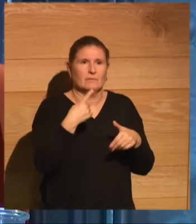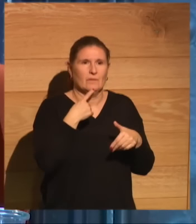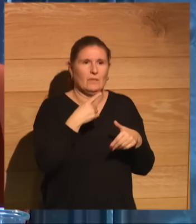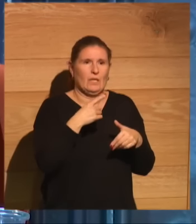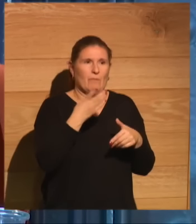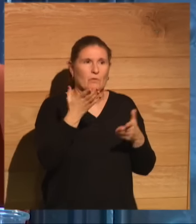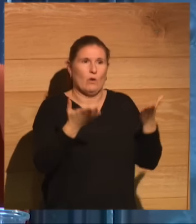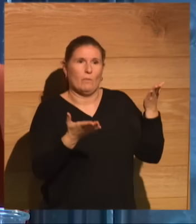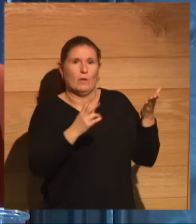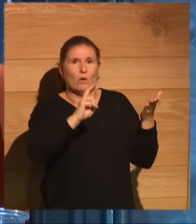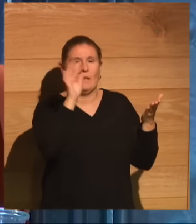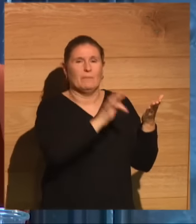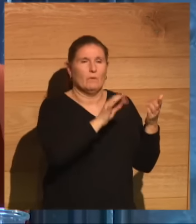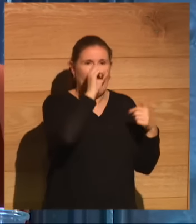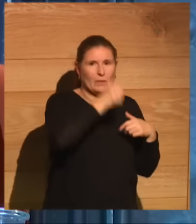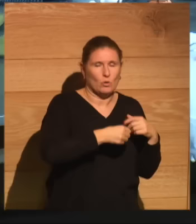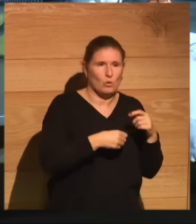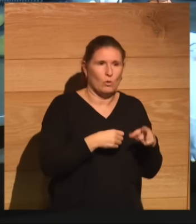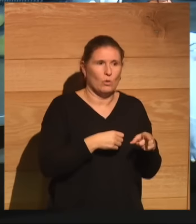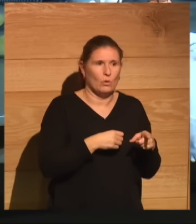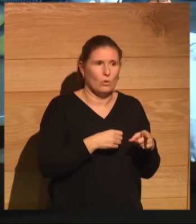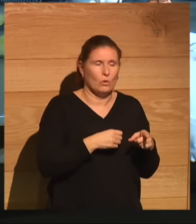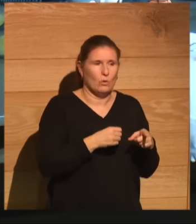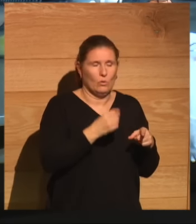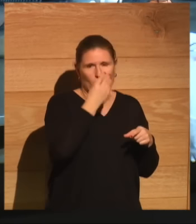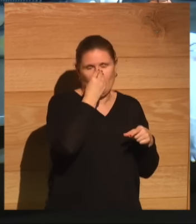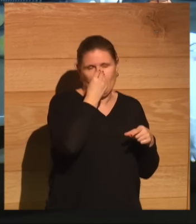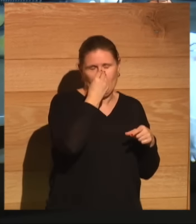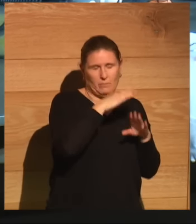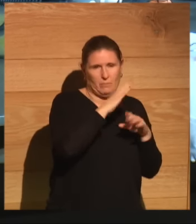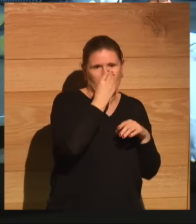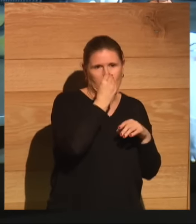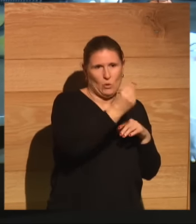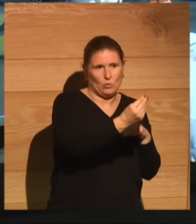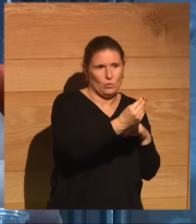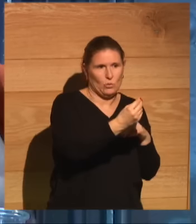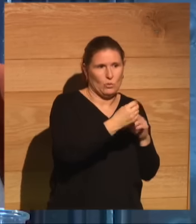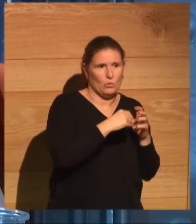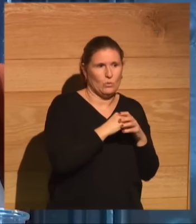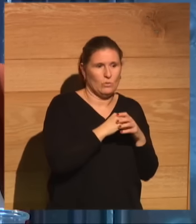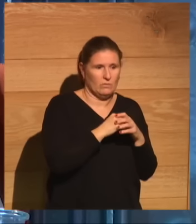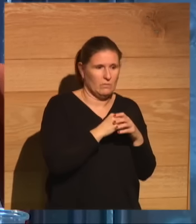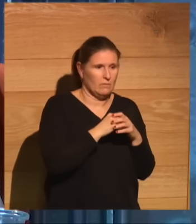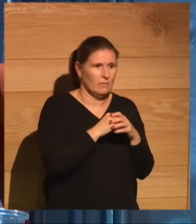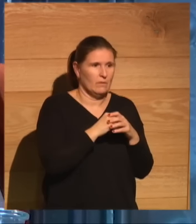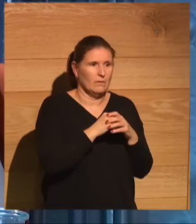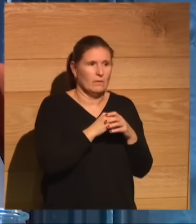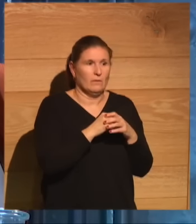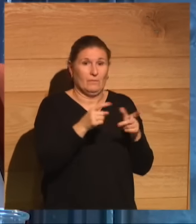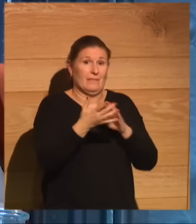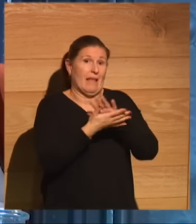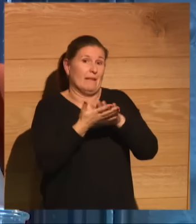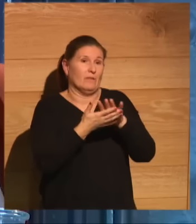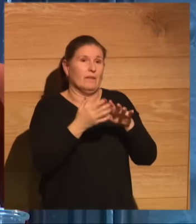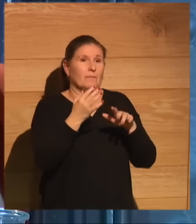Pinocho. Ojo, ¿eh? Que es Frankie Winnie. Que correcto. Es el o sea, quiero decir que es que Rodrigo está hablando aquí de Frankie Winnie, que es